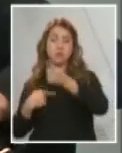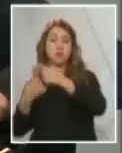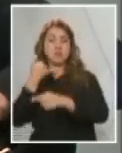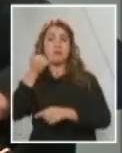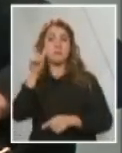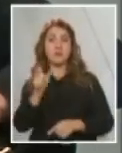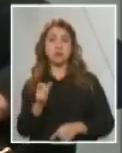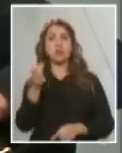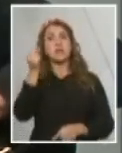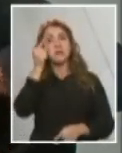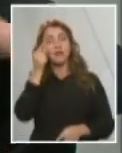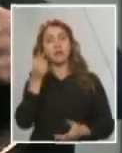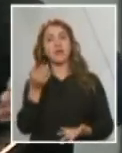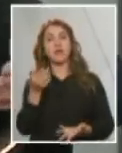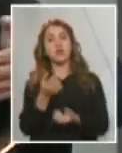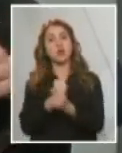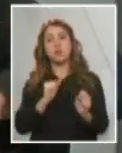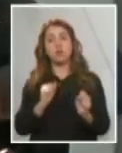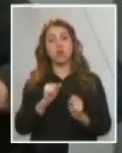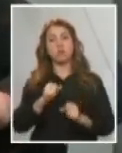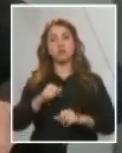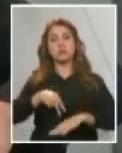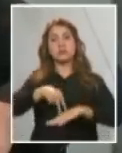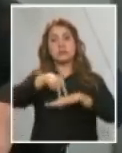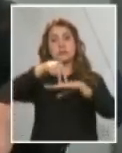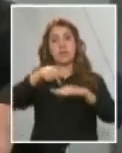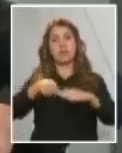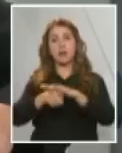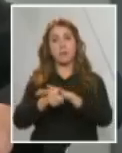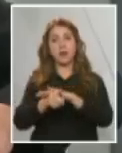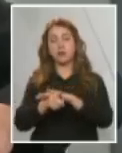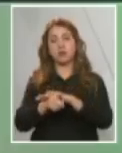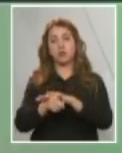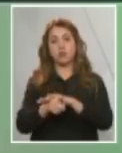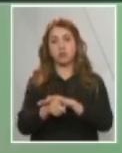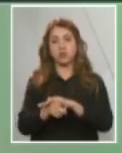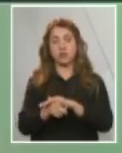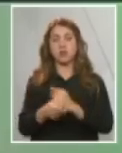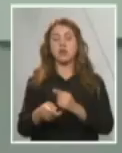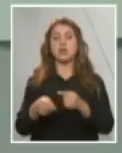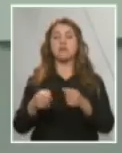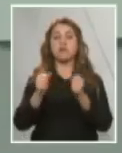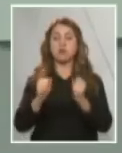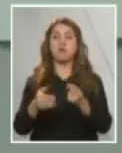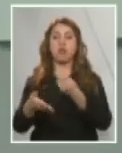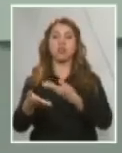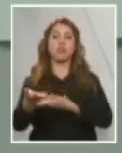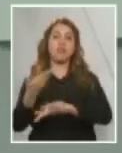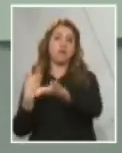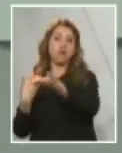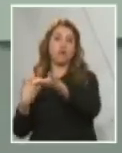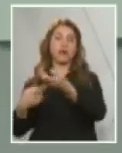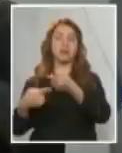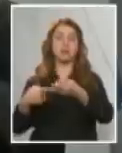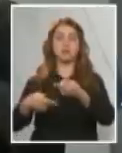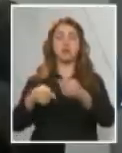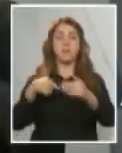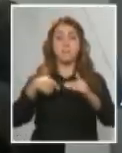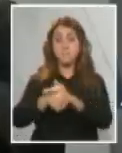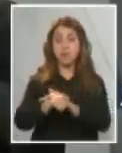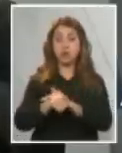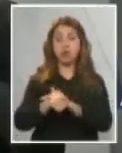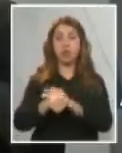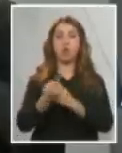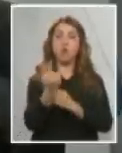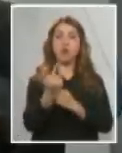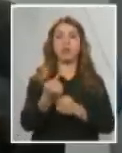la persona, ¿sabes? Que no pudimos salir del metro y... Ahí tuvimos que volver. No poder, y estando ahí mismo la